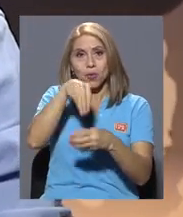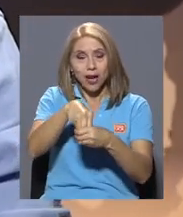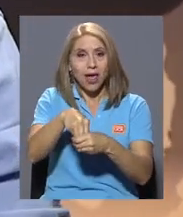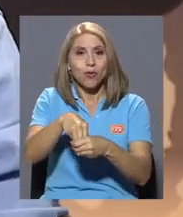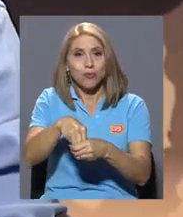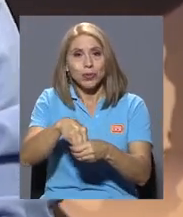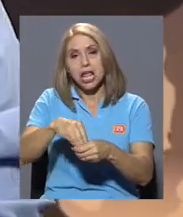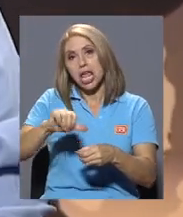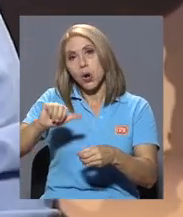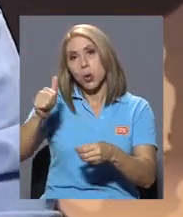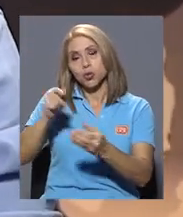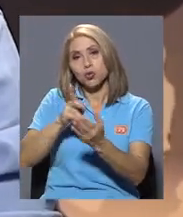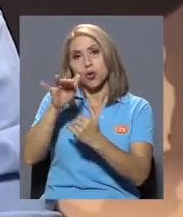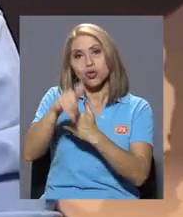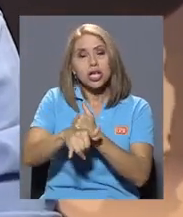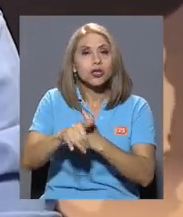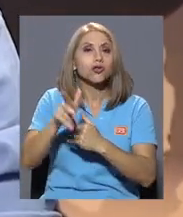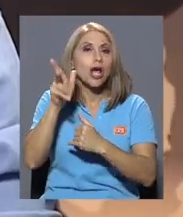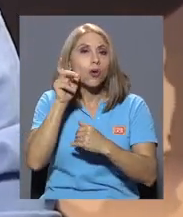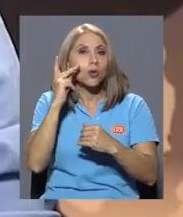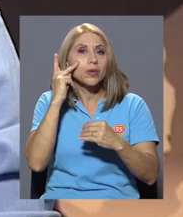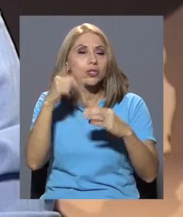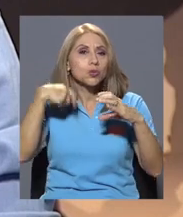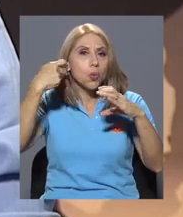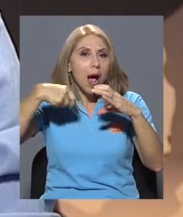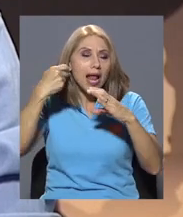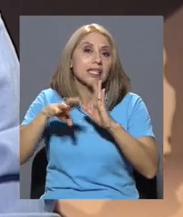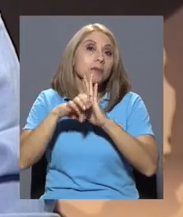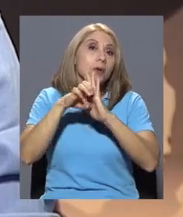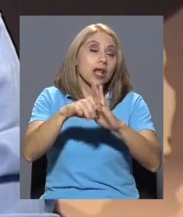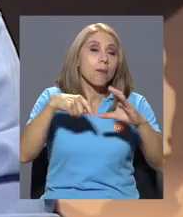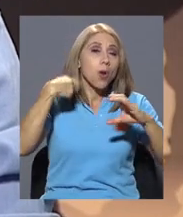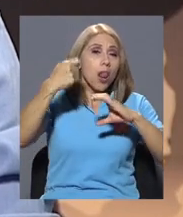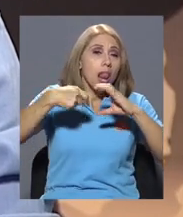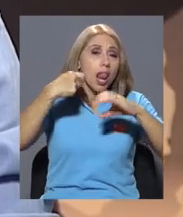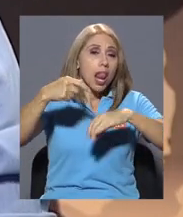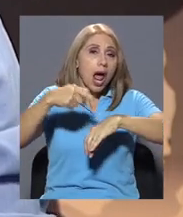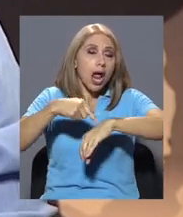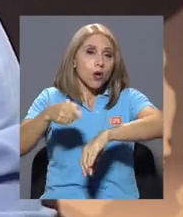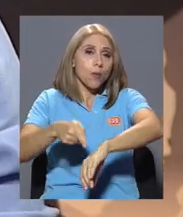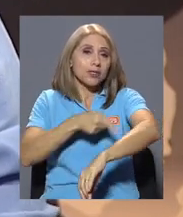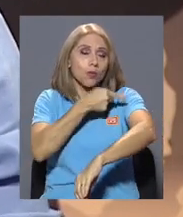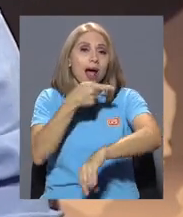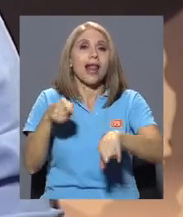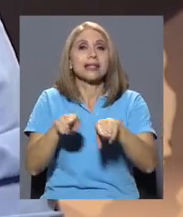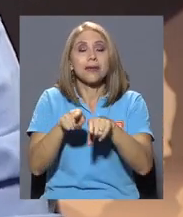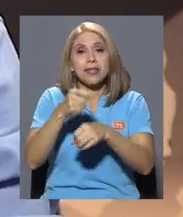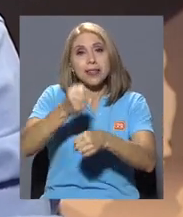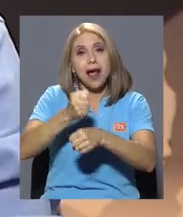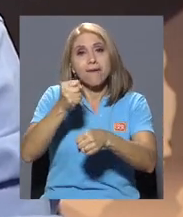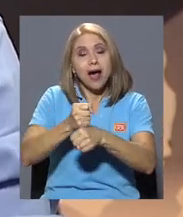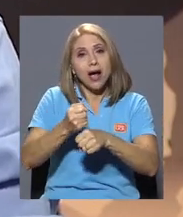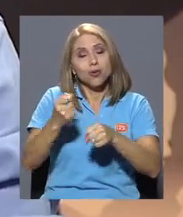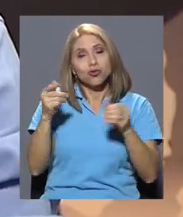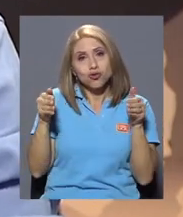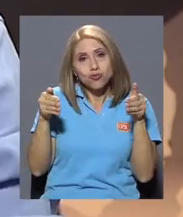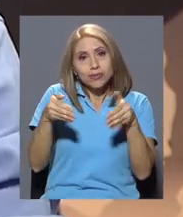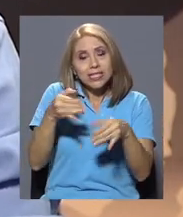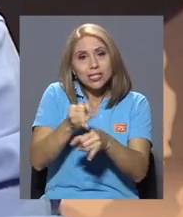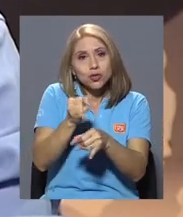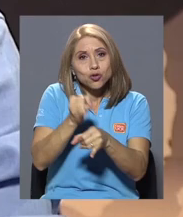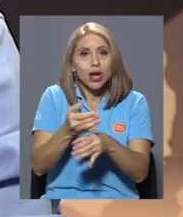en otro tipo de proyectos audiovisuales largometrajes también trabajos más institucionales